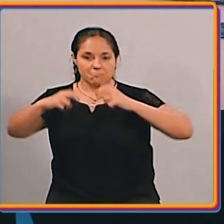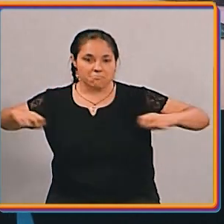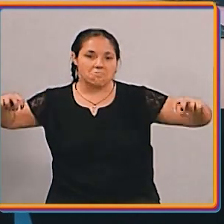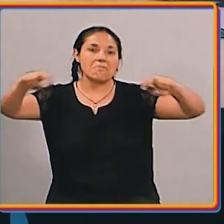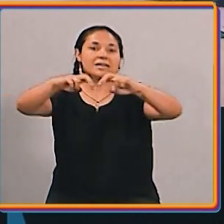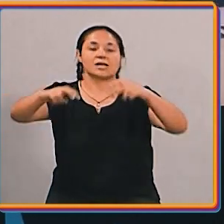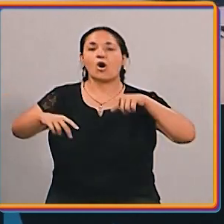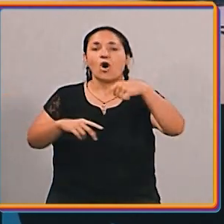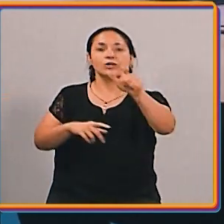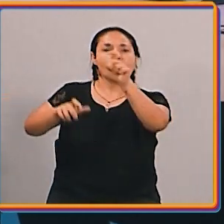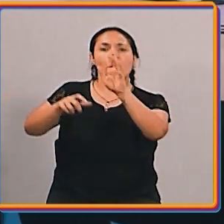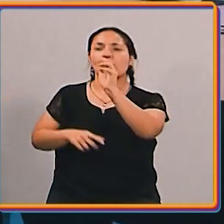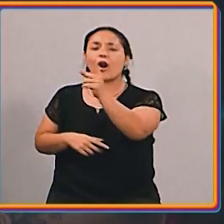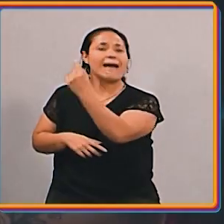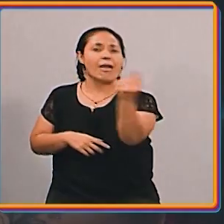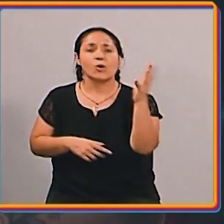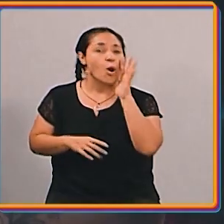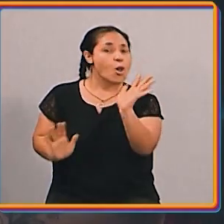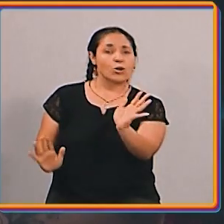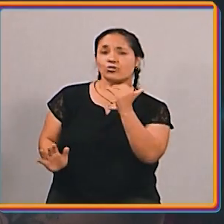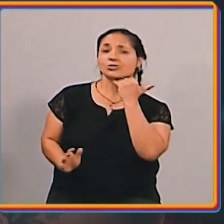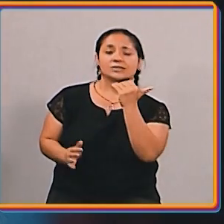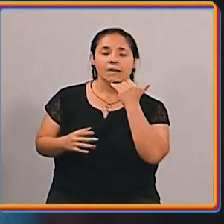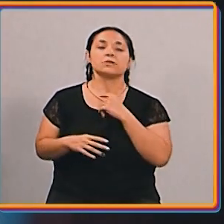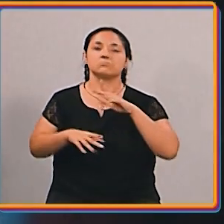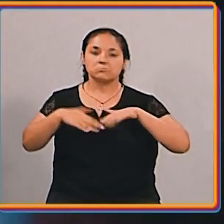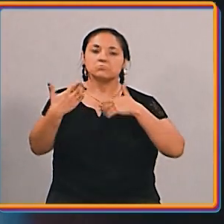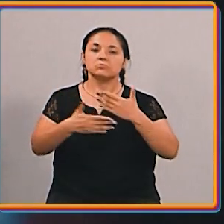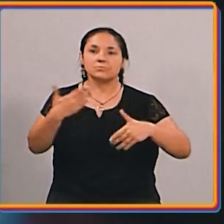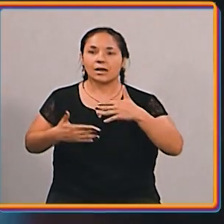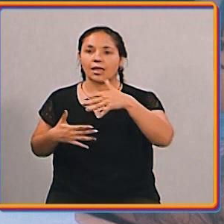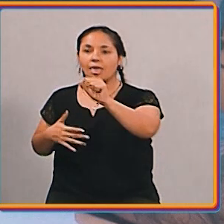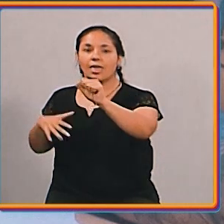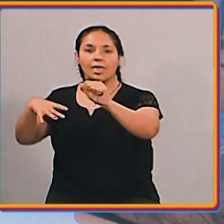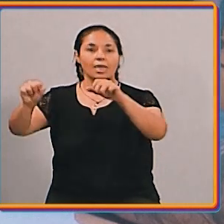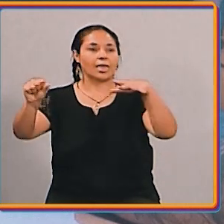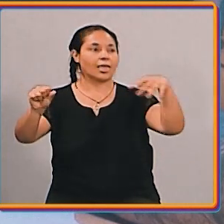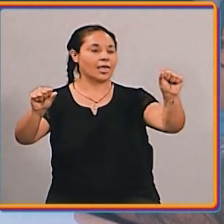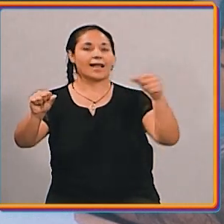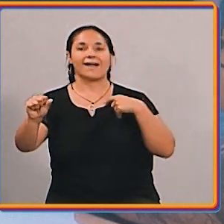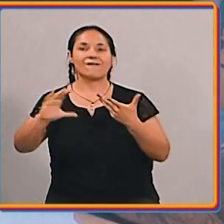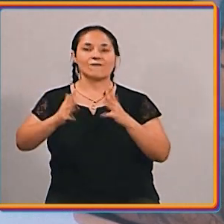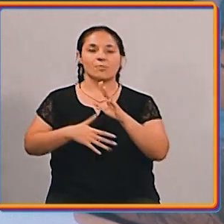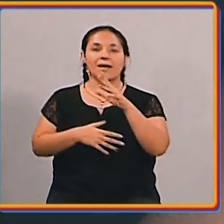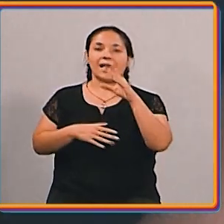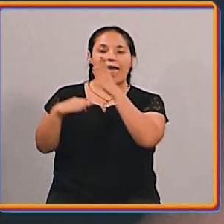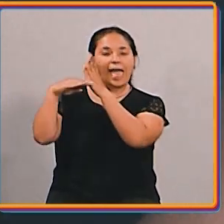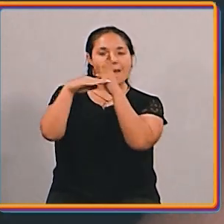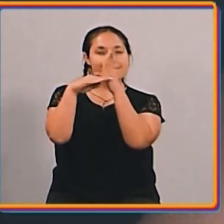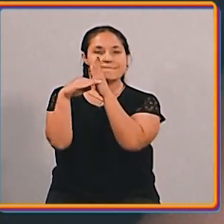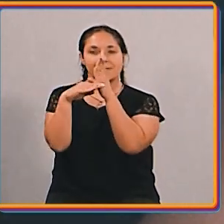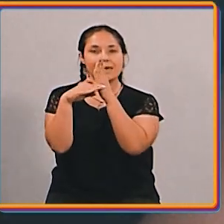Nadie de la mesa sabe qué carta tiene el resto y a lo largo de la partida deberán tratar de identificarse sin llamar la atención del